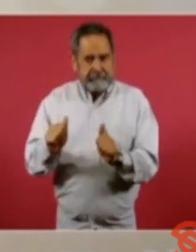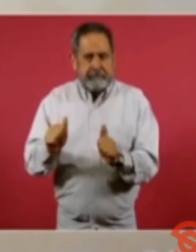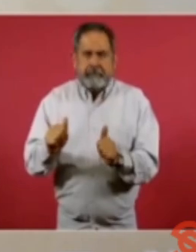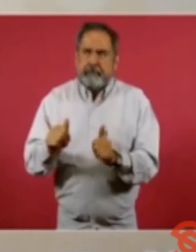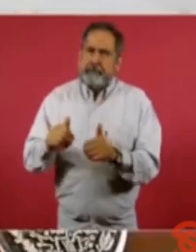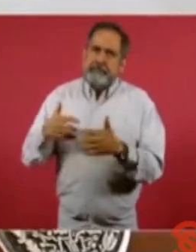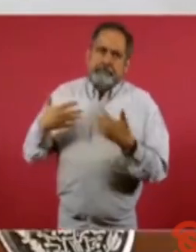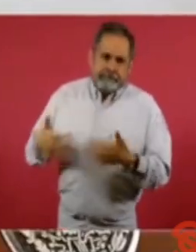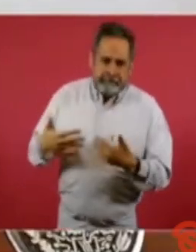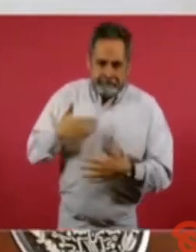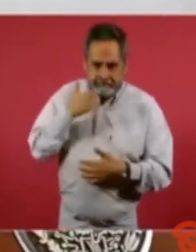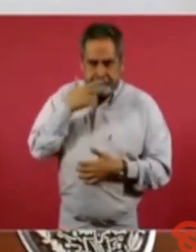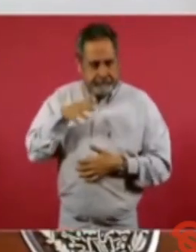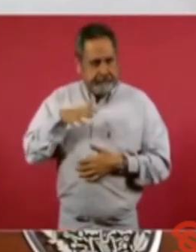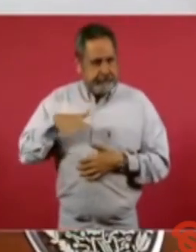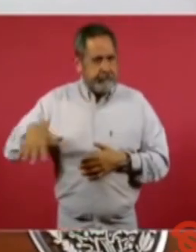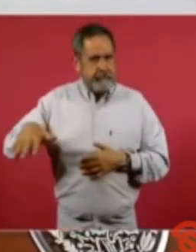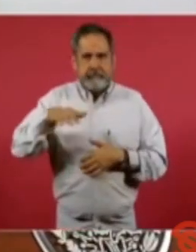para esa nación,